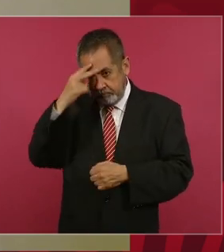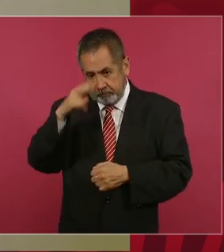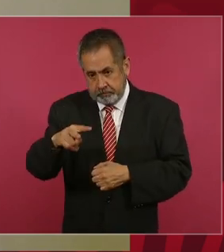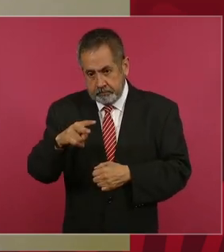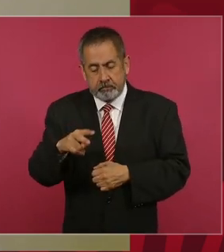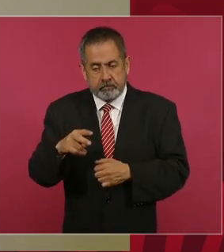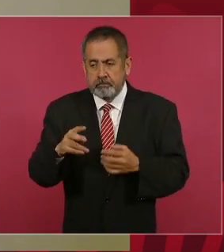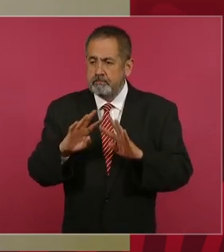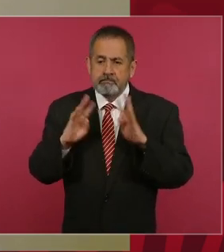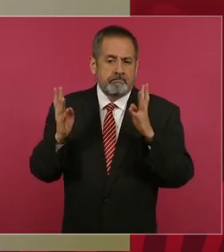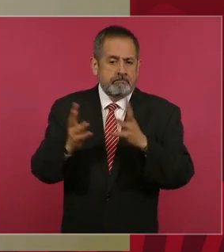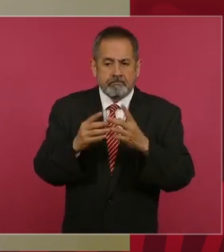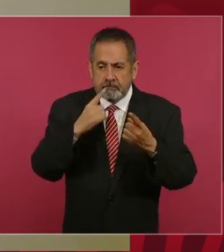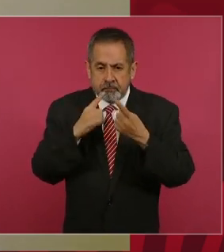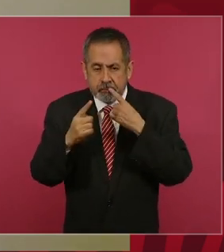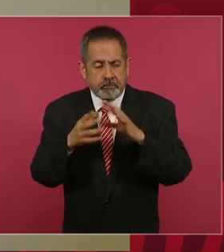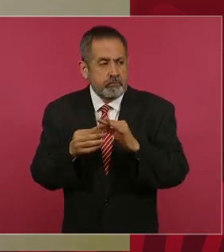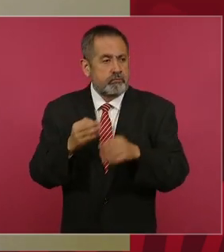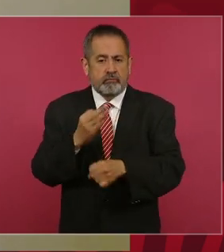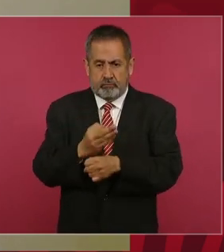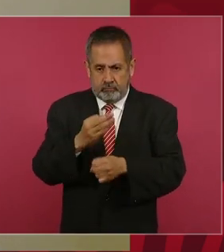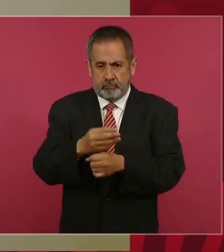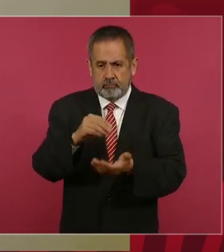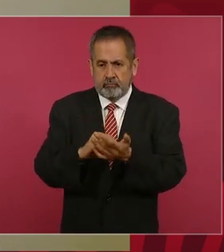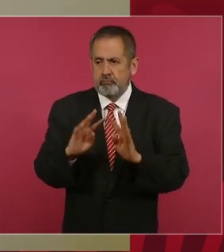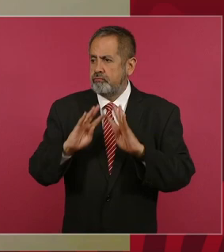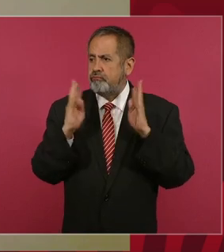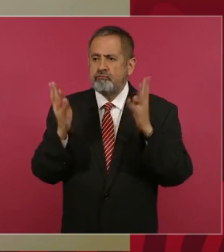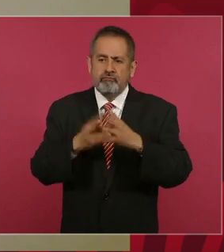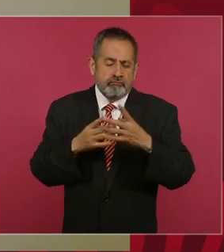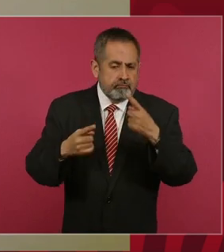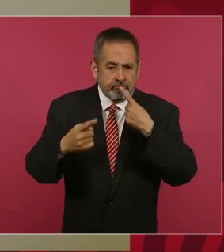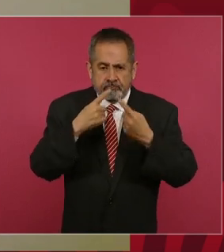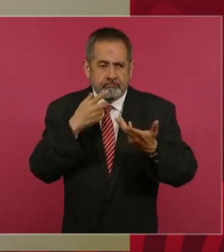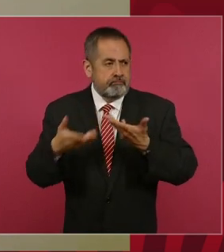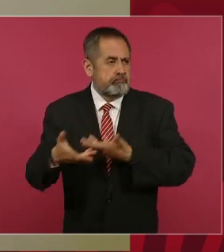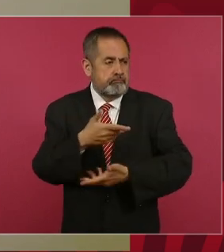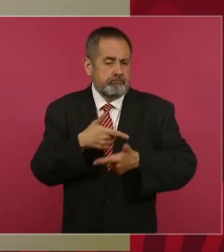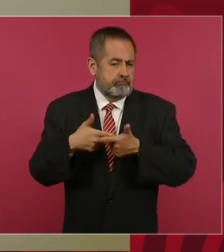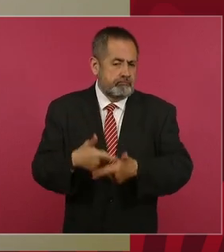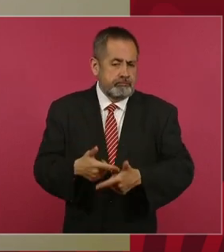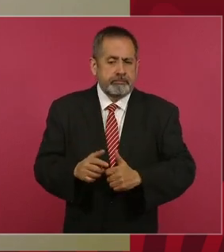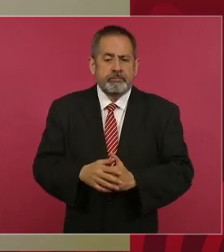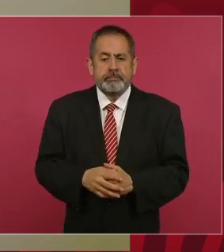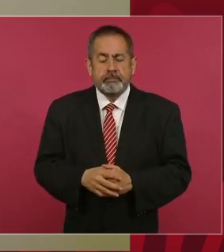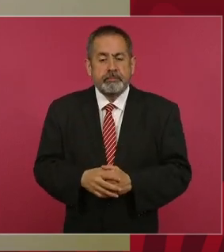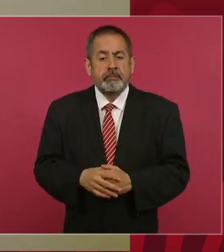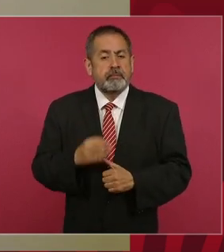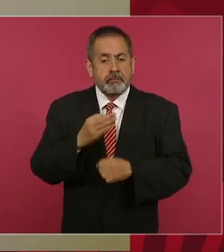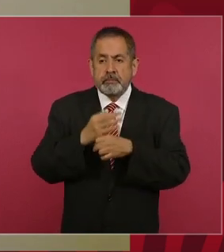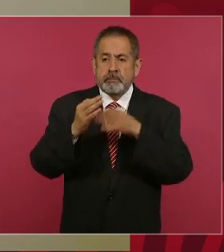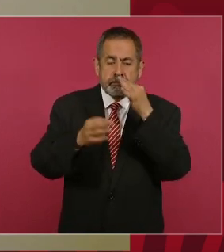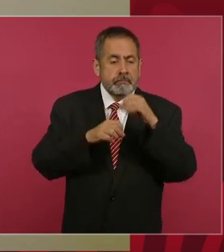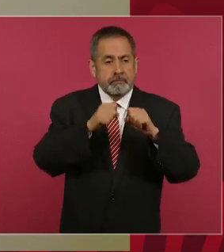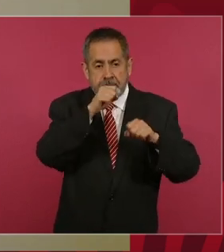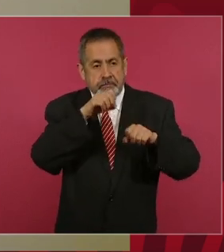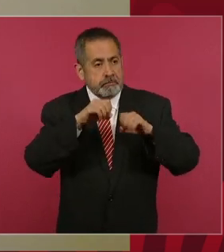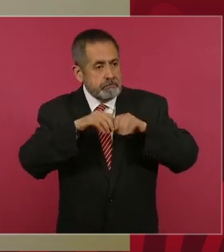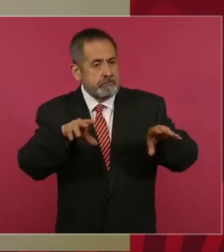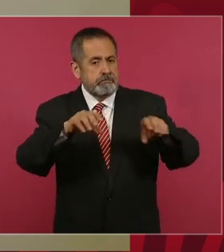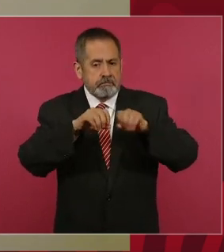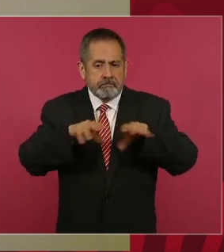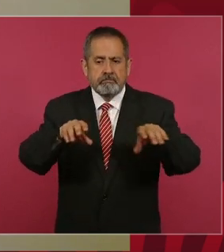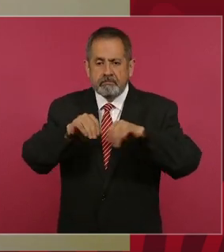Al momento se mantiene en sesión permanente. Se han llevado a cabo recorridos informativos en las zonas de